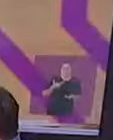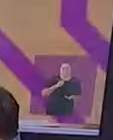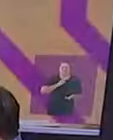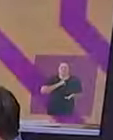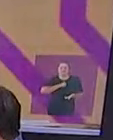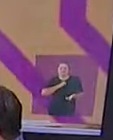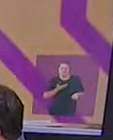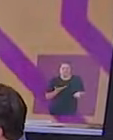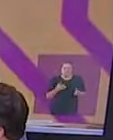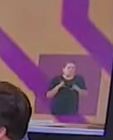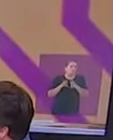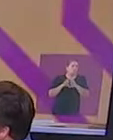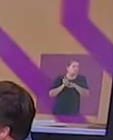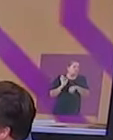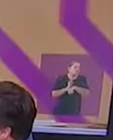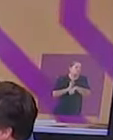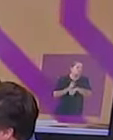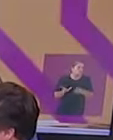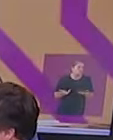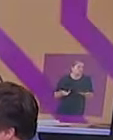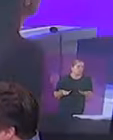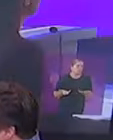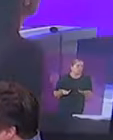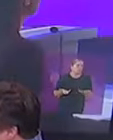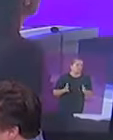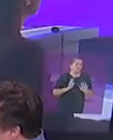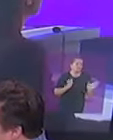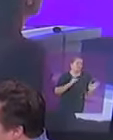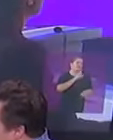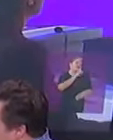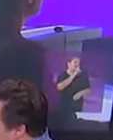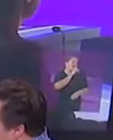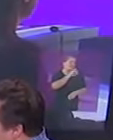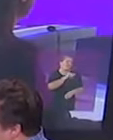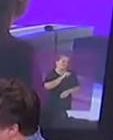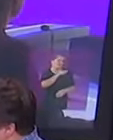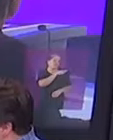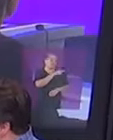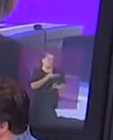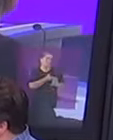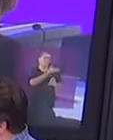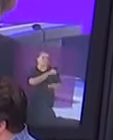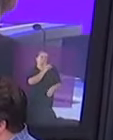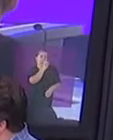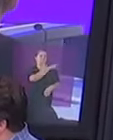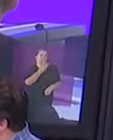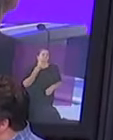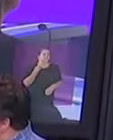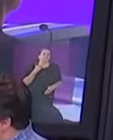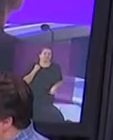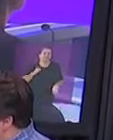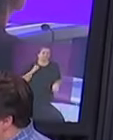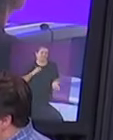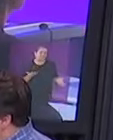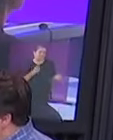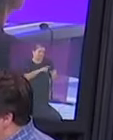otros tres consejerías electorales de estar sentados en frente de los propios candidatos y robar el protagonismo entonces creo que es ahí donde tenemos que